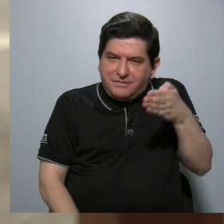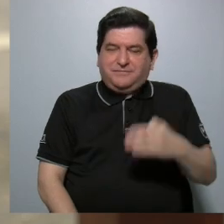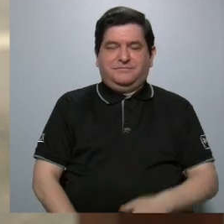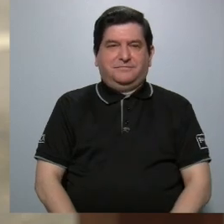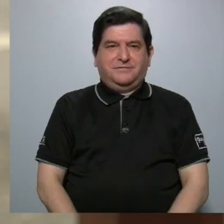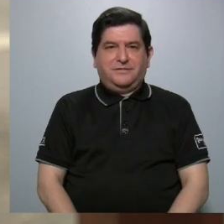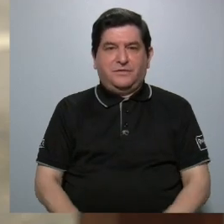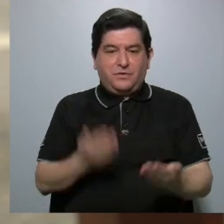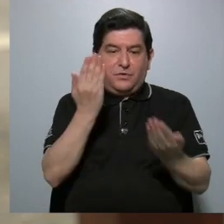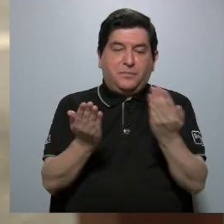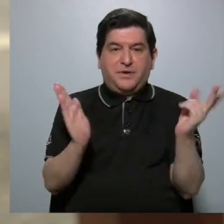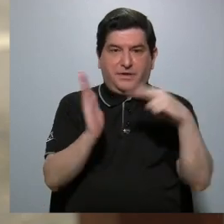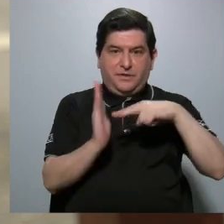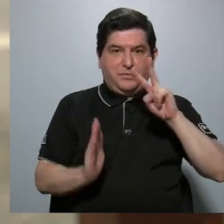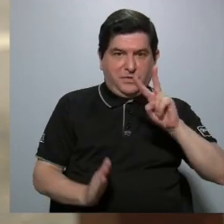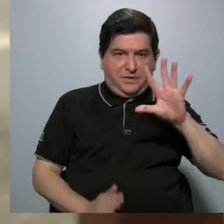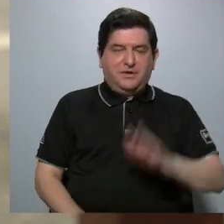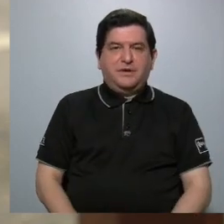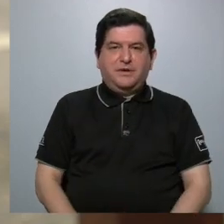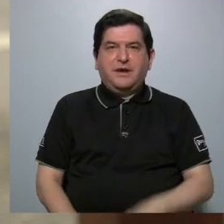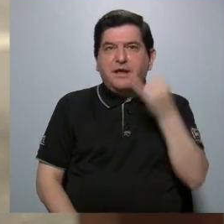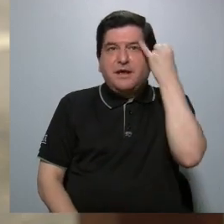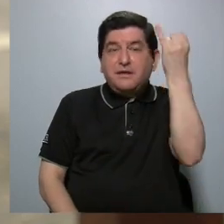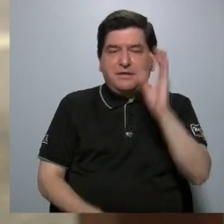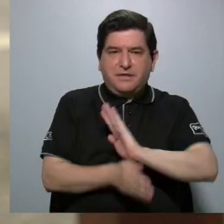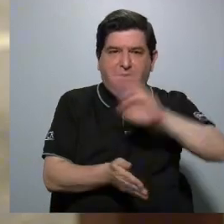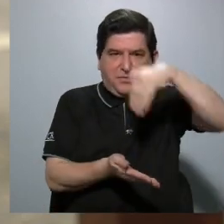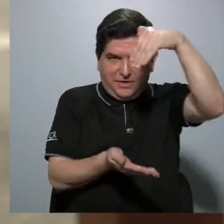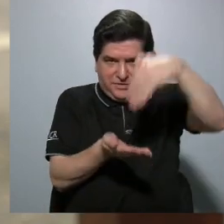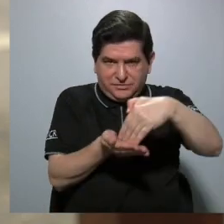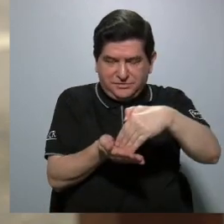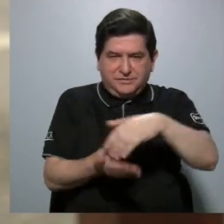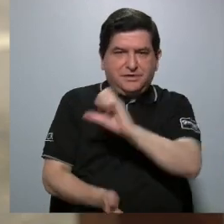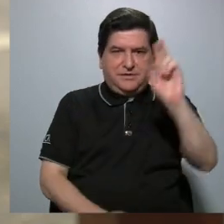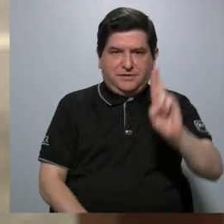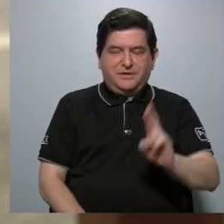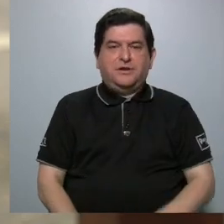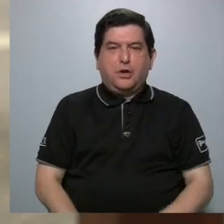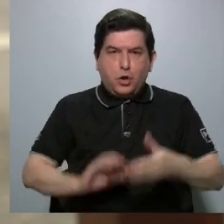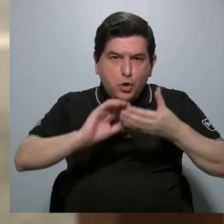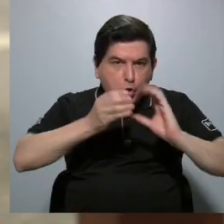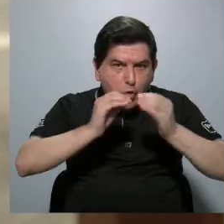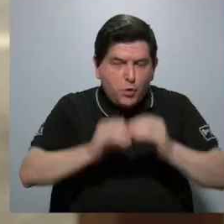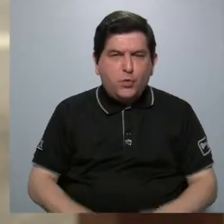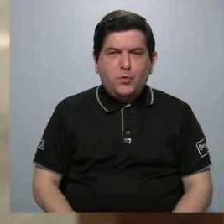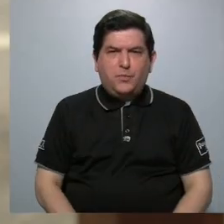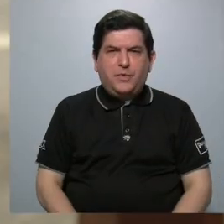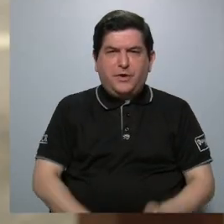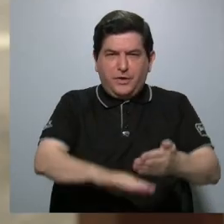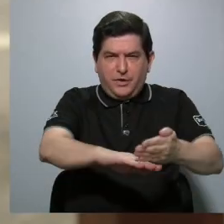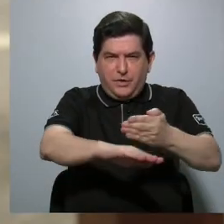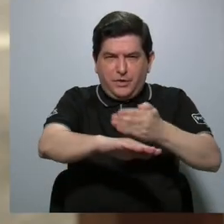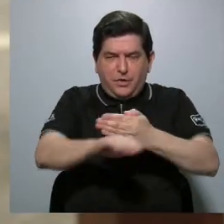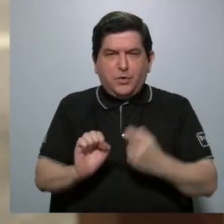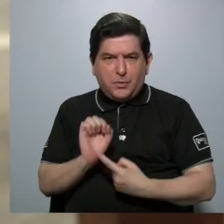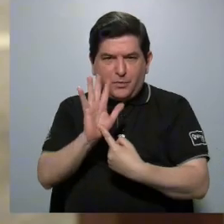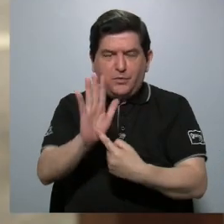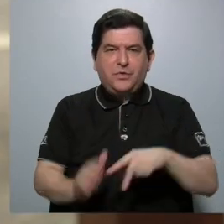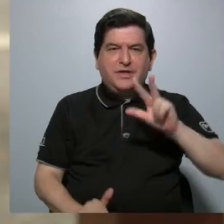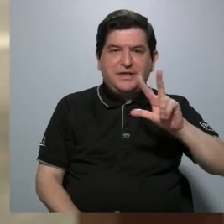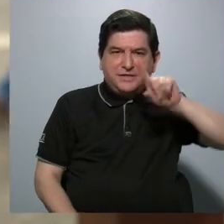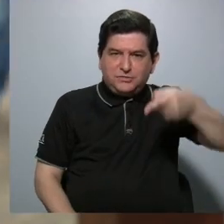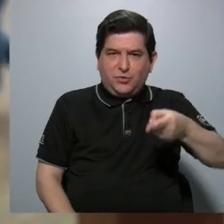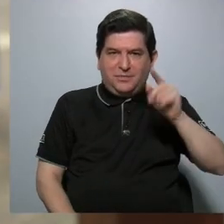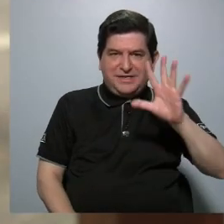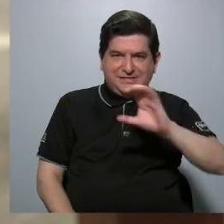un paso más lento que en el 2025, según lo estimado por el Banco Central. El número es un